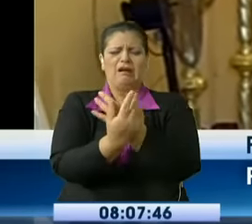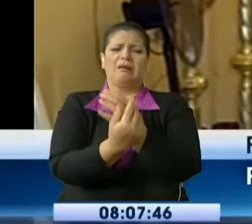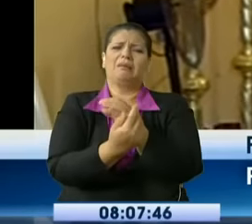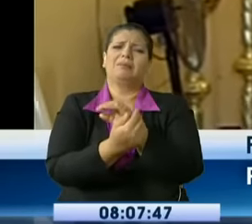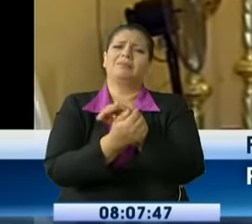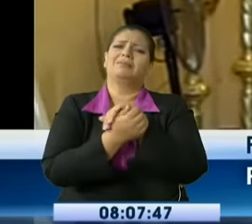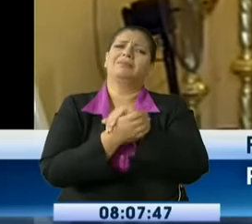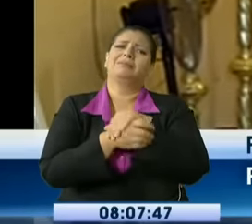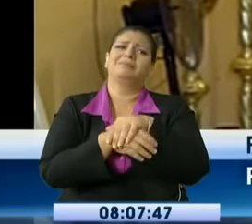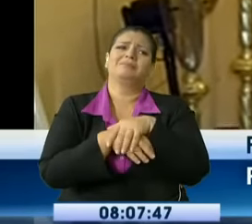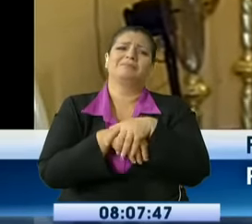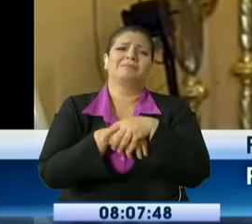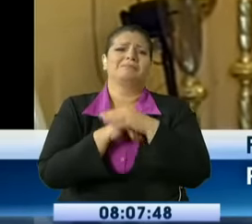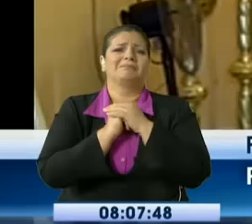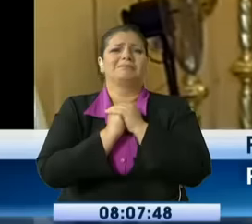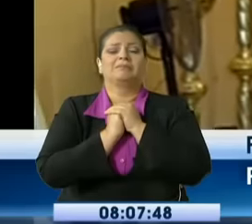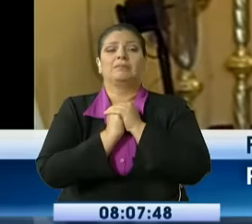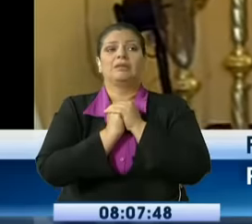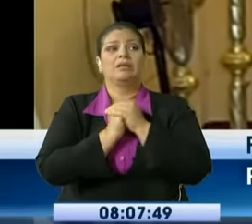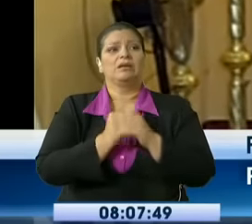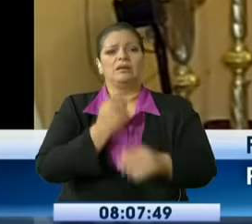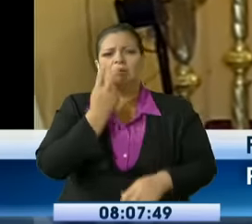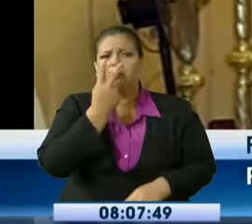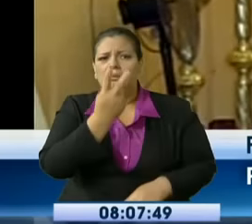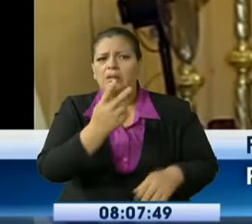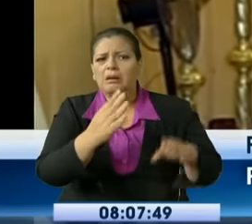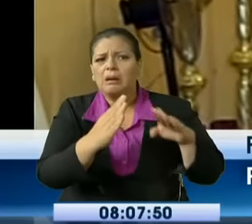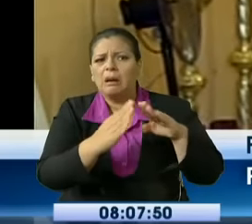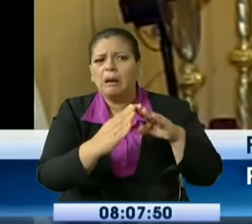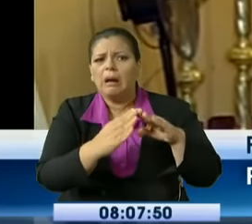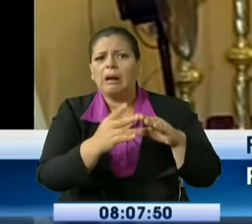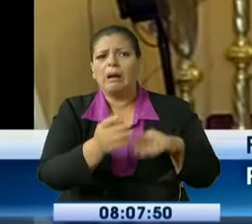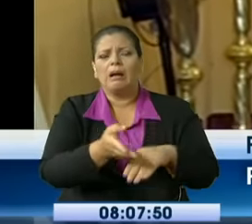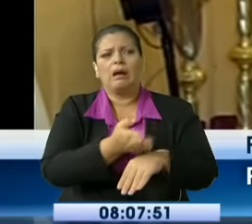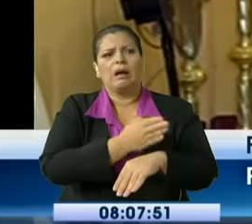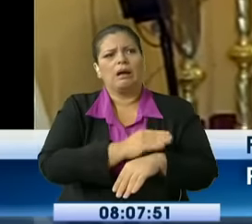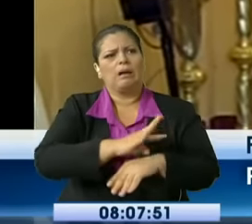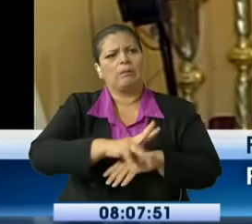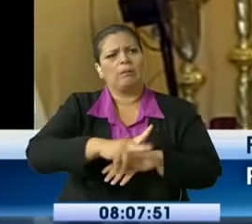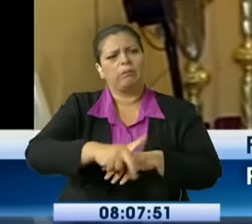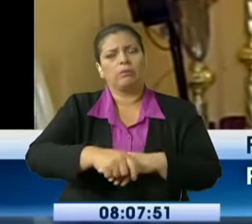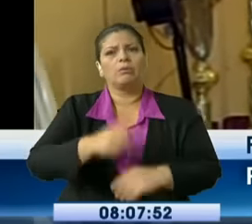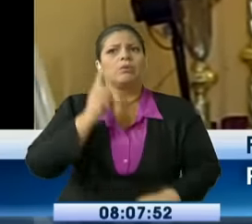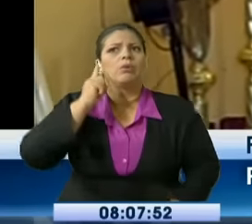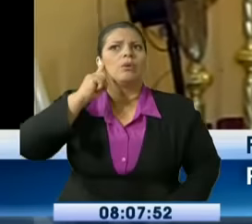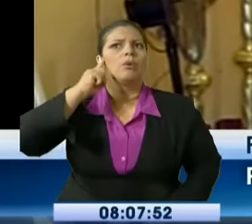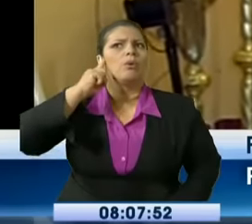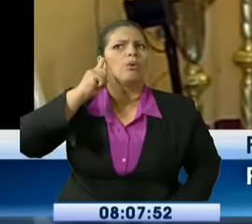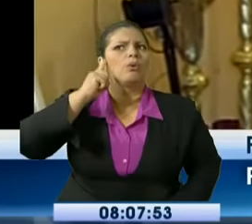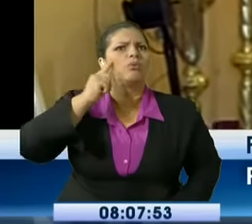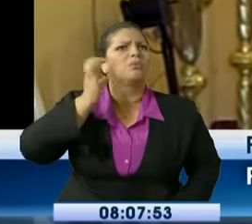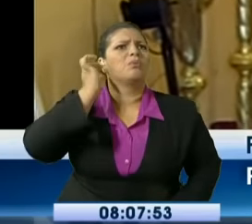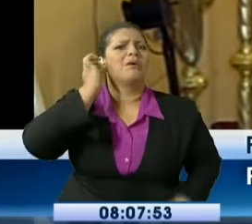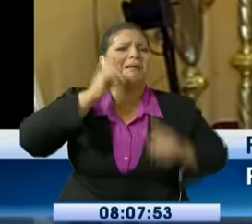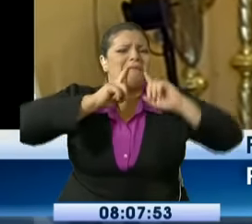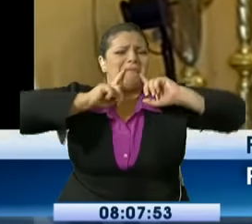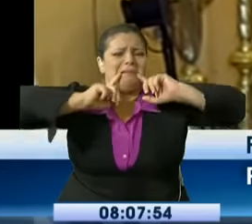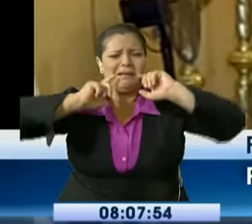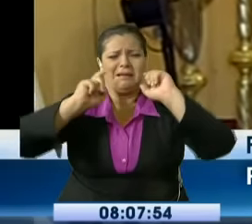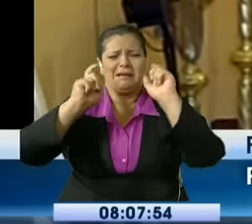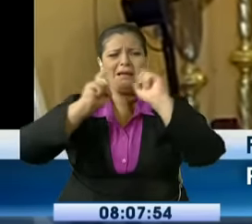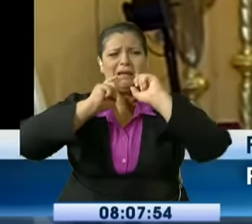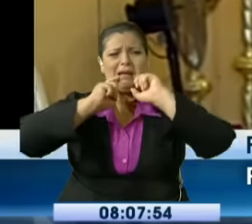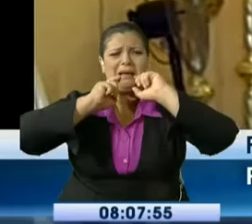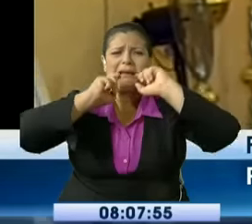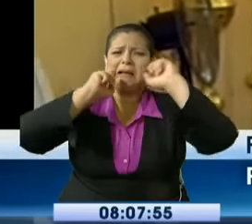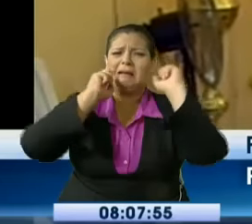llevan motos robadas, chicas, de que de madrugada a 2 de la mañana se escucha como gritan, ahí fuman. Le pasó eso a mi hijo,